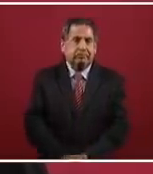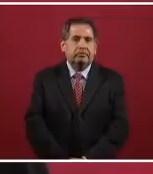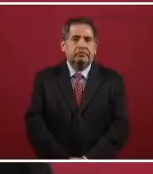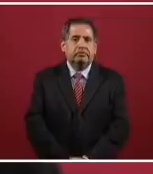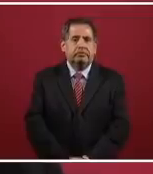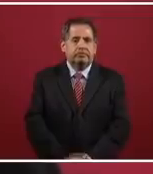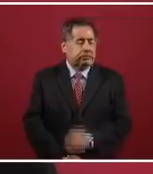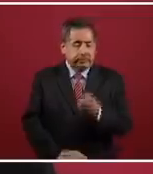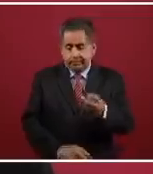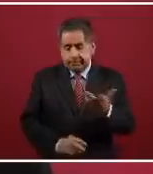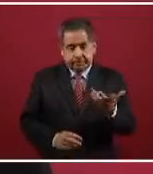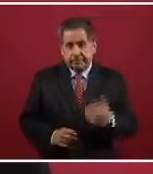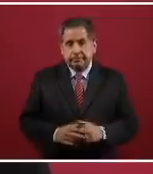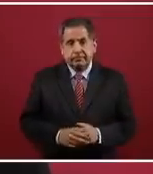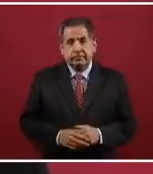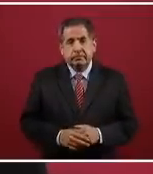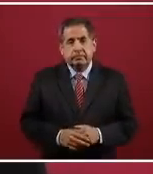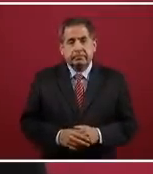Así estaba.